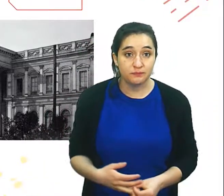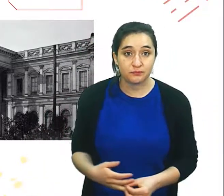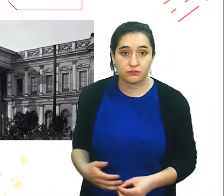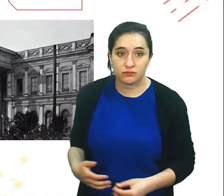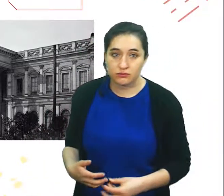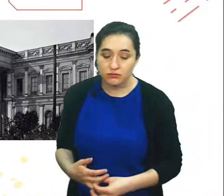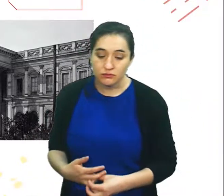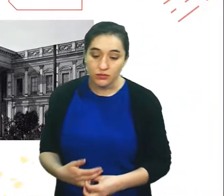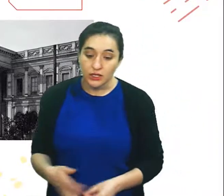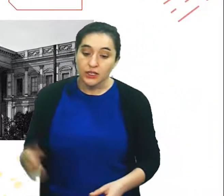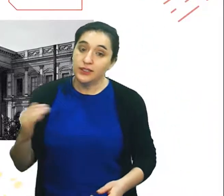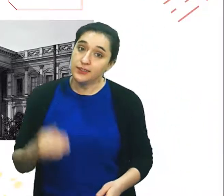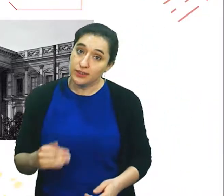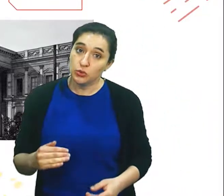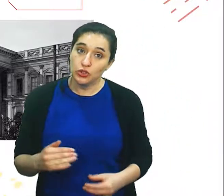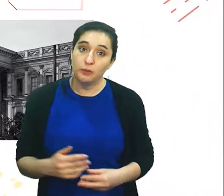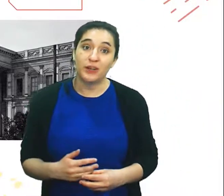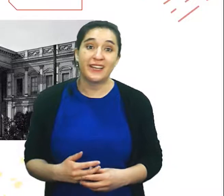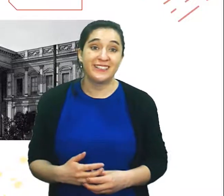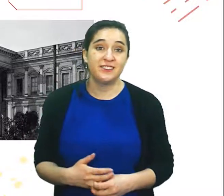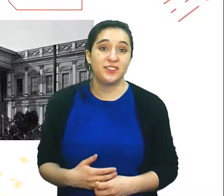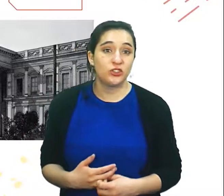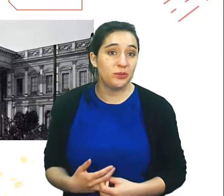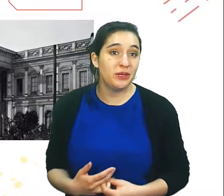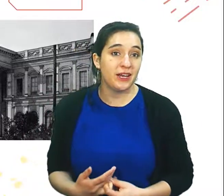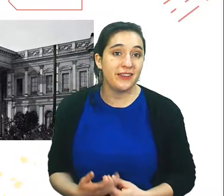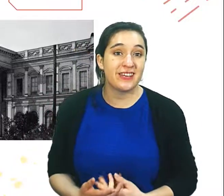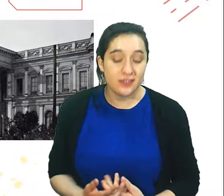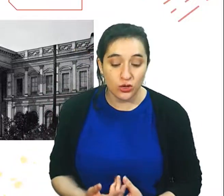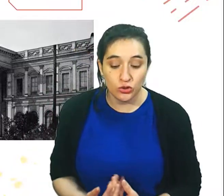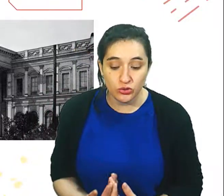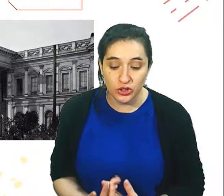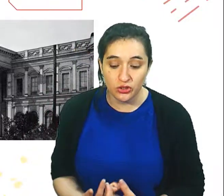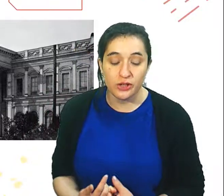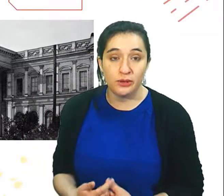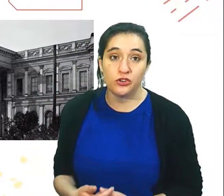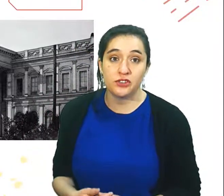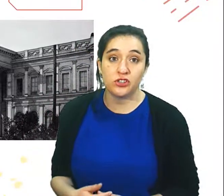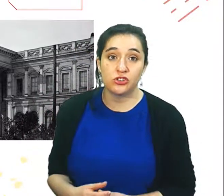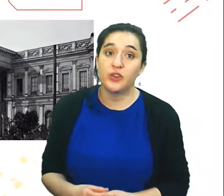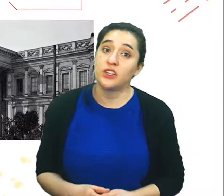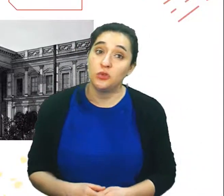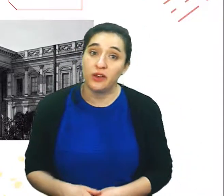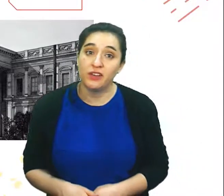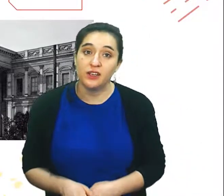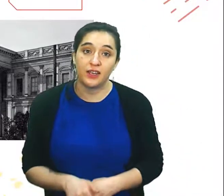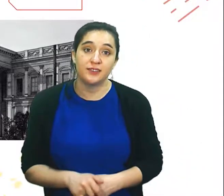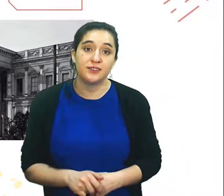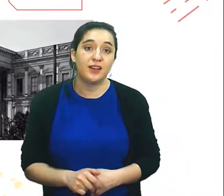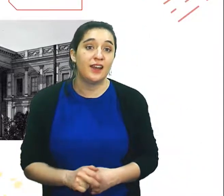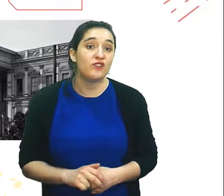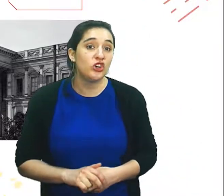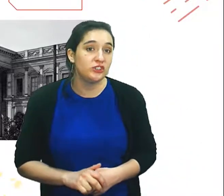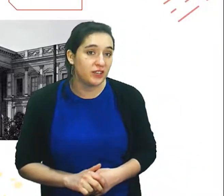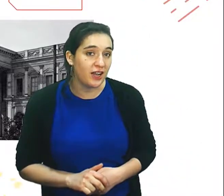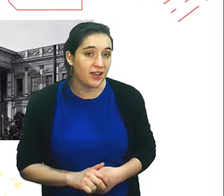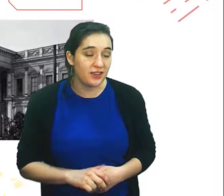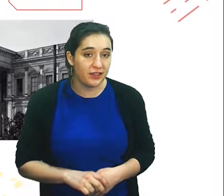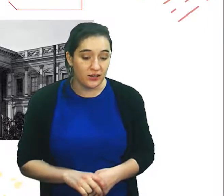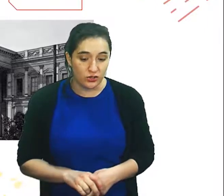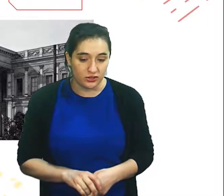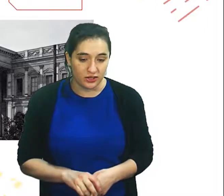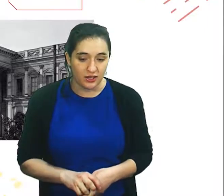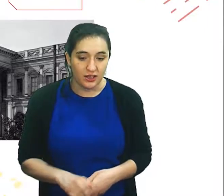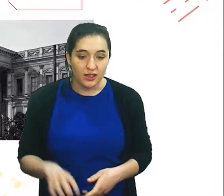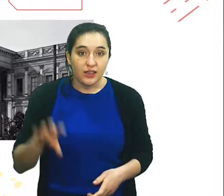Mundial. Y segundo, por la crisis económica de Estados Unidos de 1929, que es la bolsa, la caída